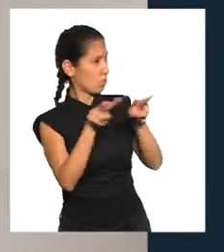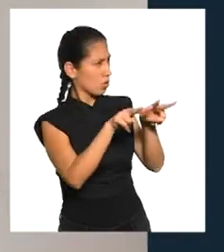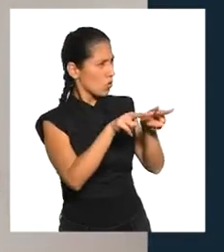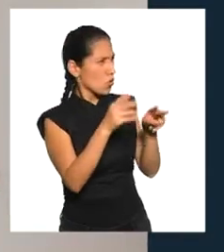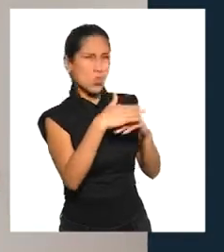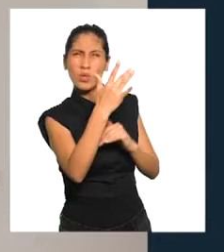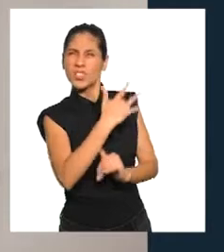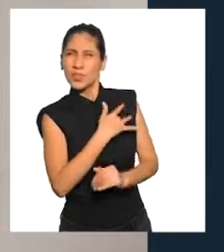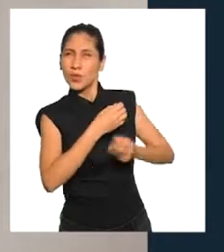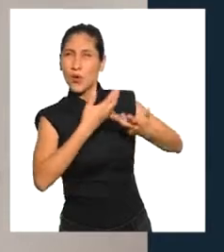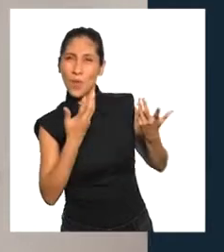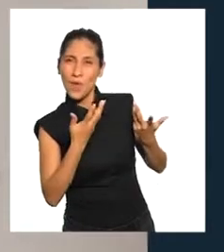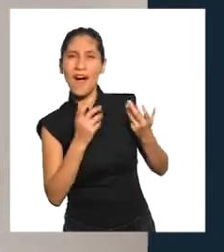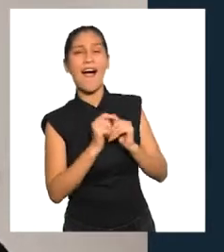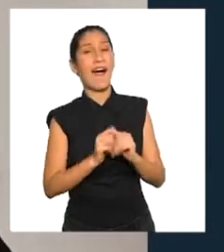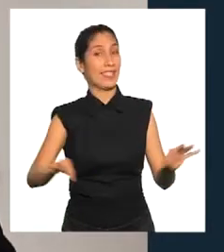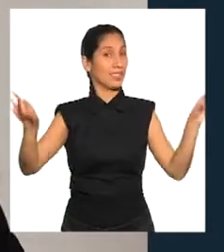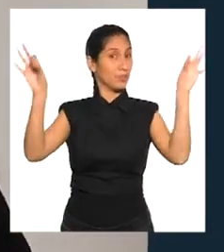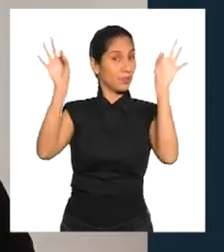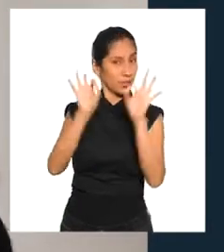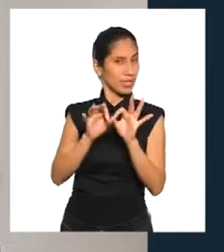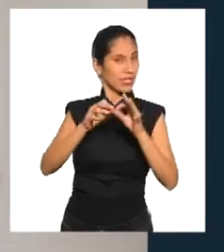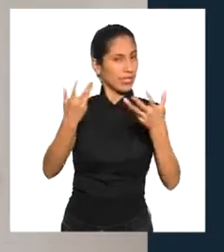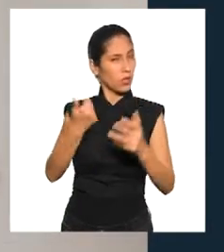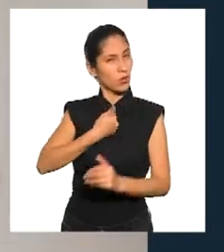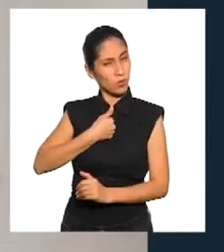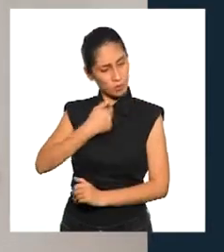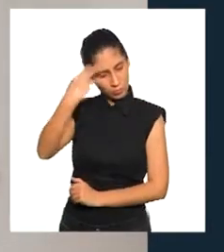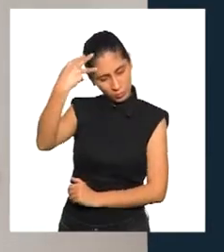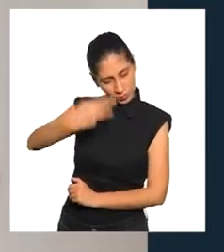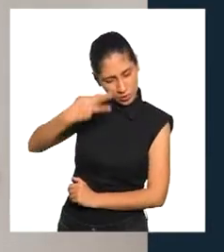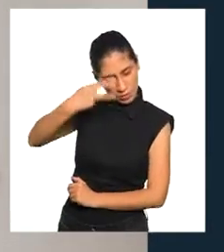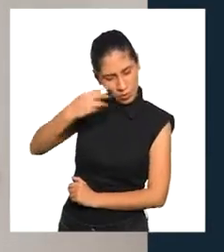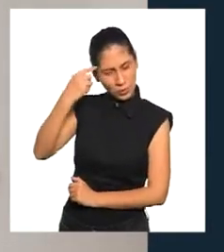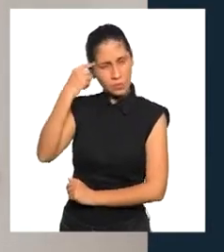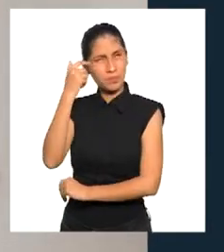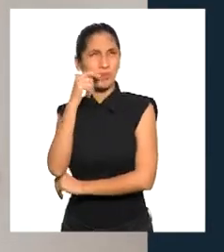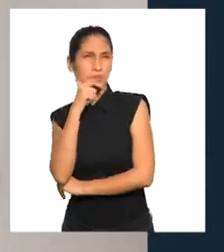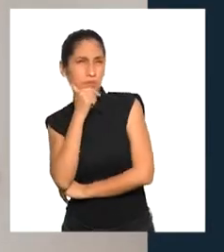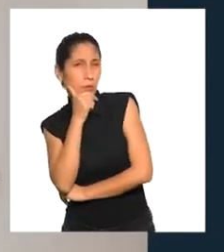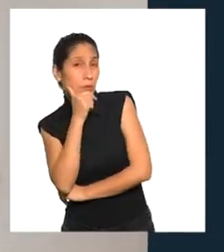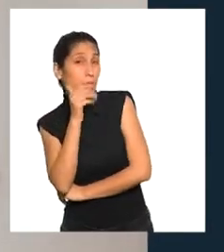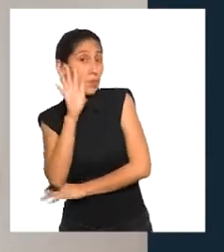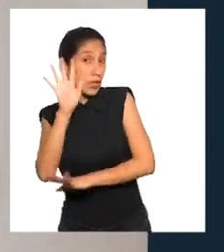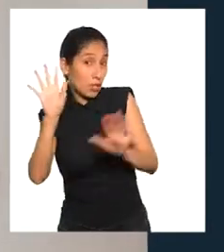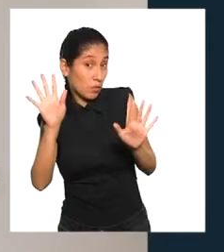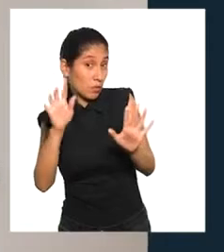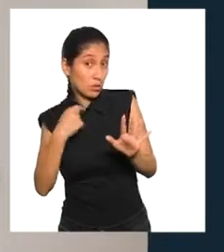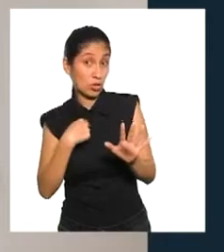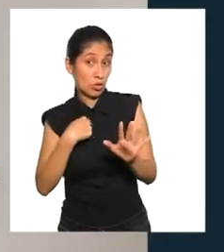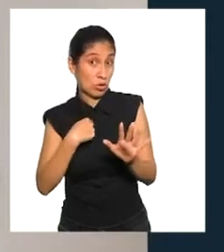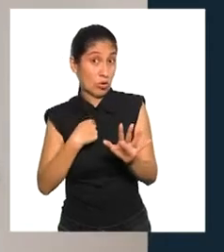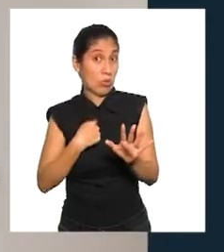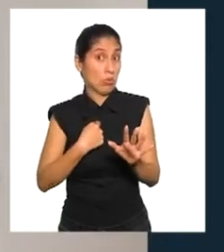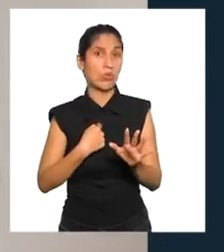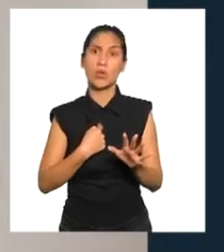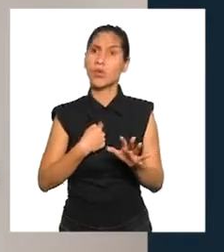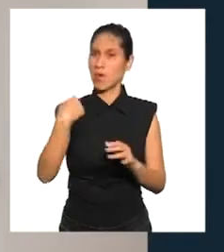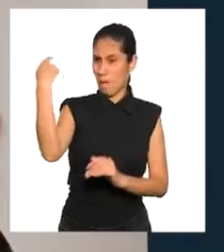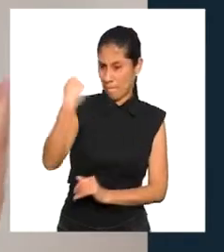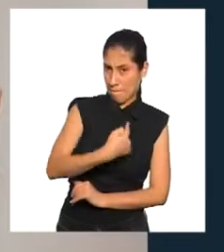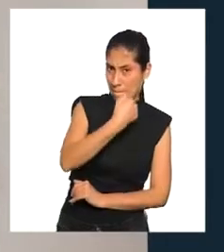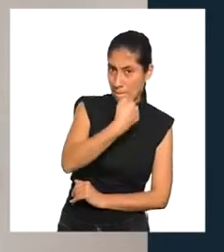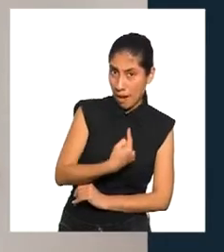importante que nosotros empecemos a identificar cuando de repente tengo una mala conducta o una